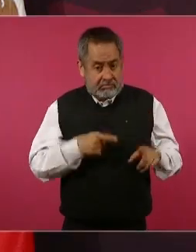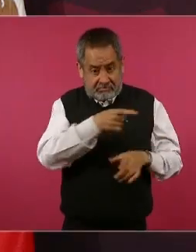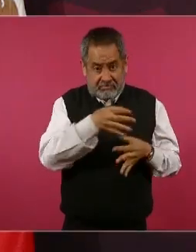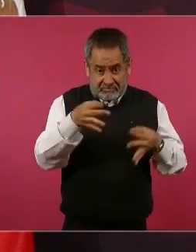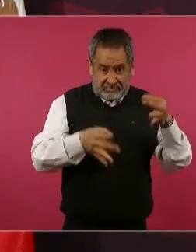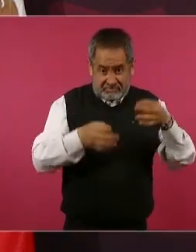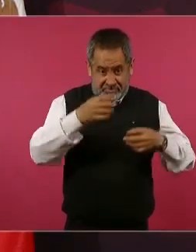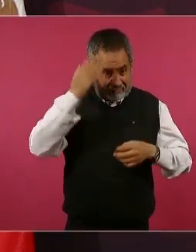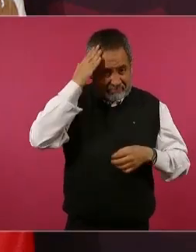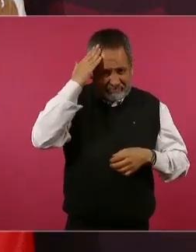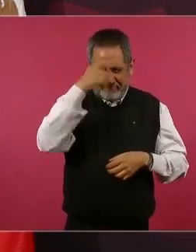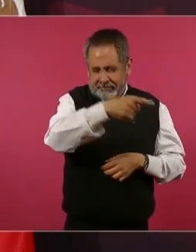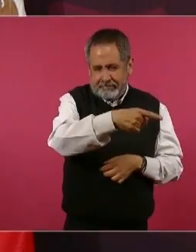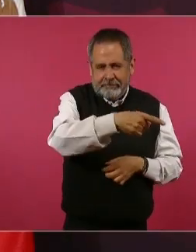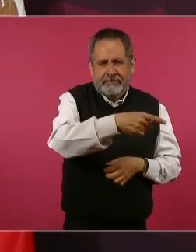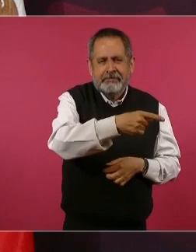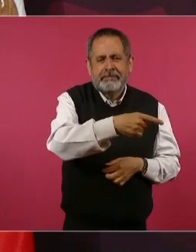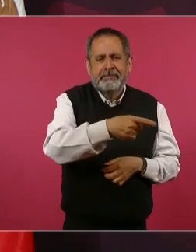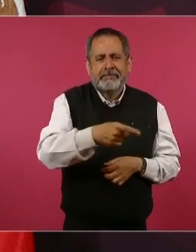ministro